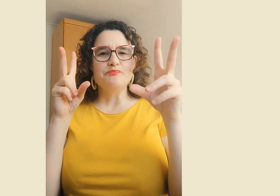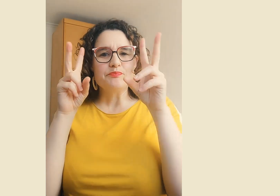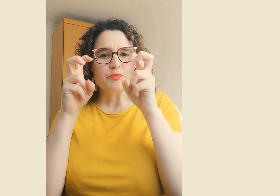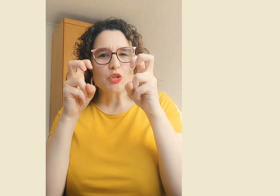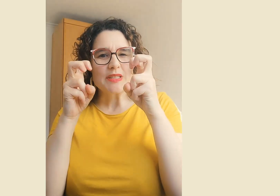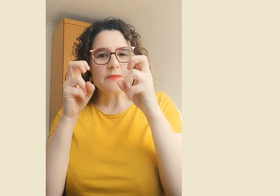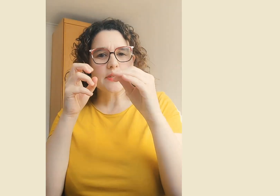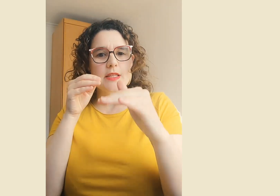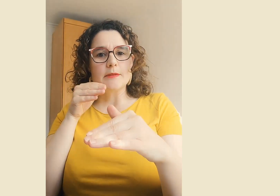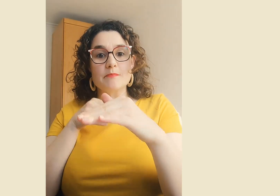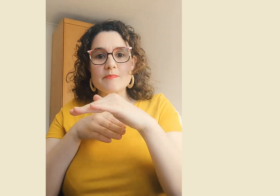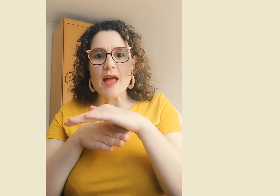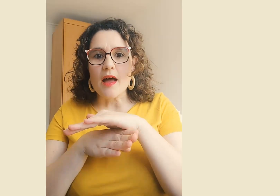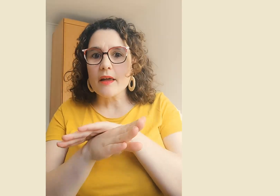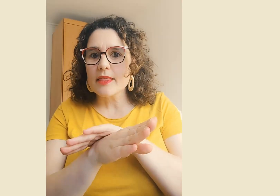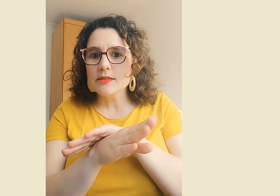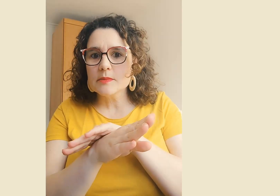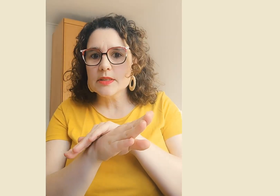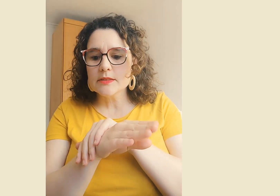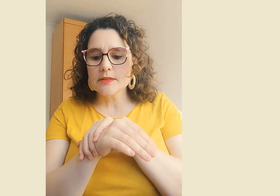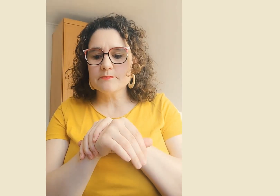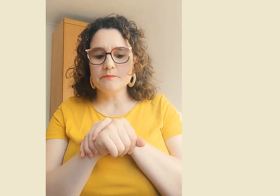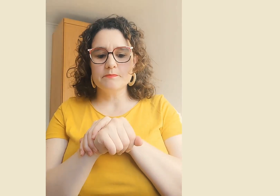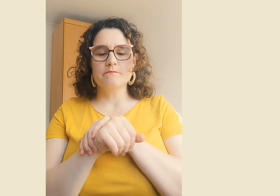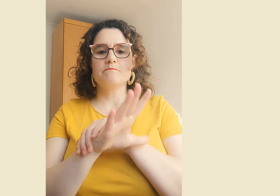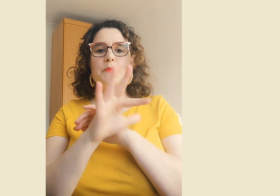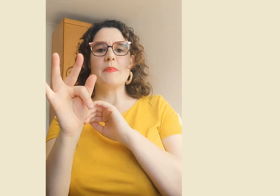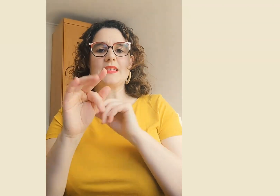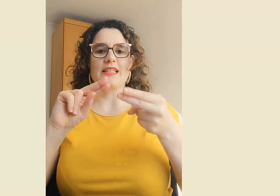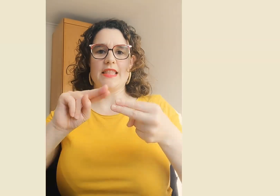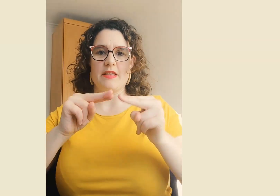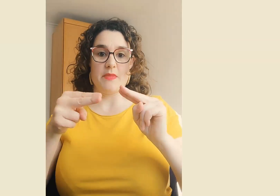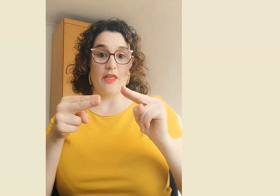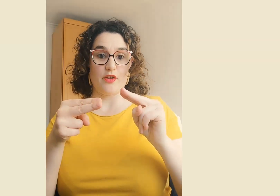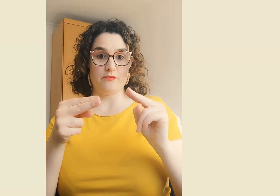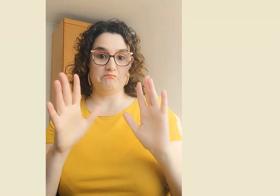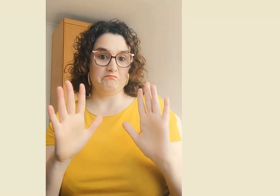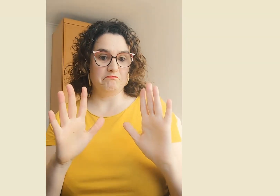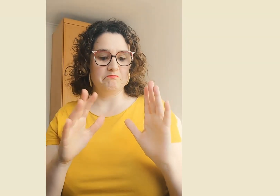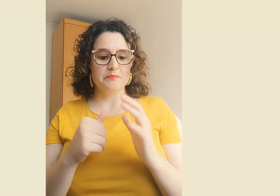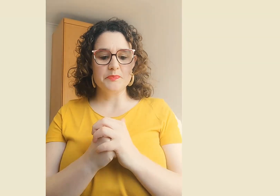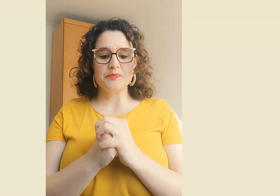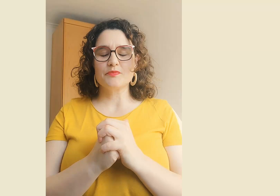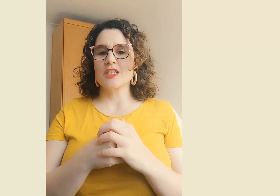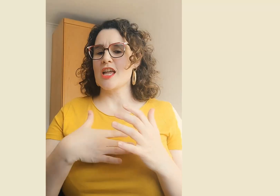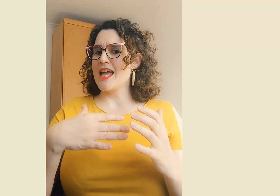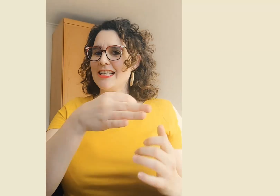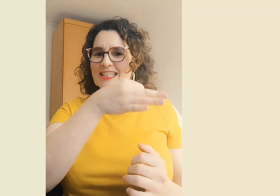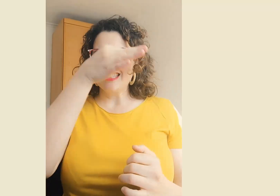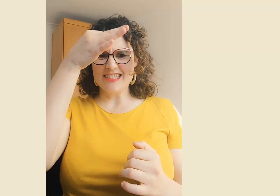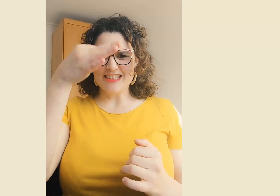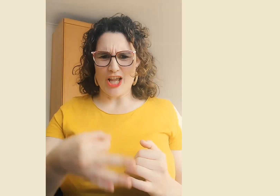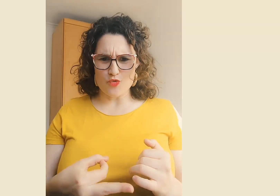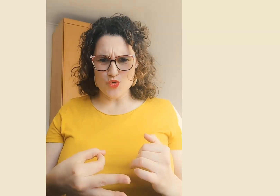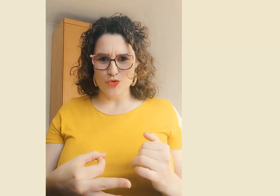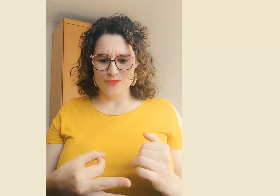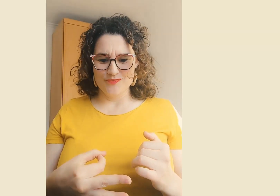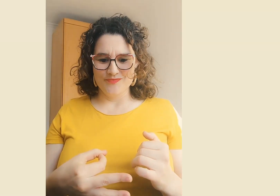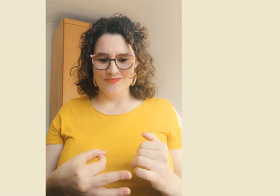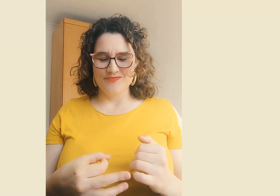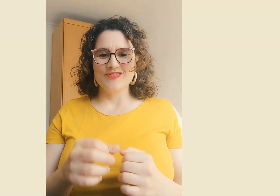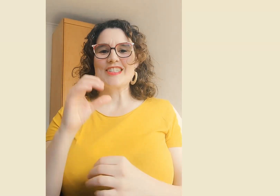ambas ponencias serán muy interesantes y nos invitarán a seguir reflexionando y aprendiendo.